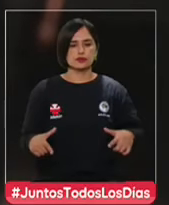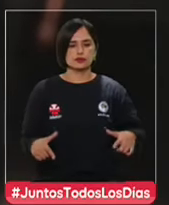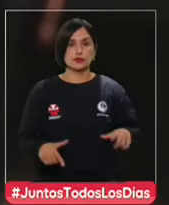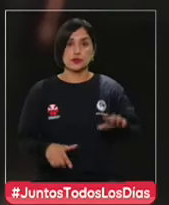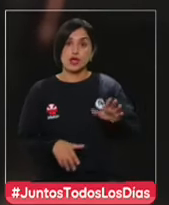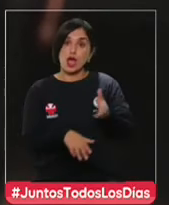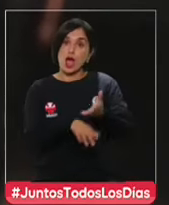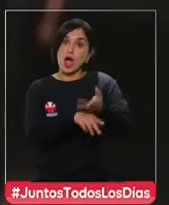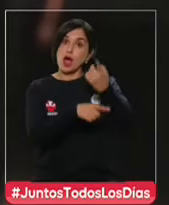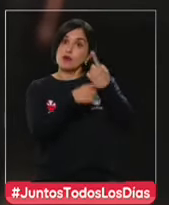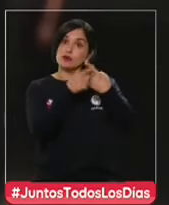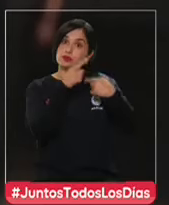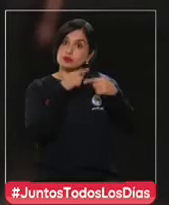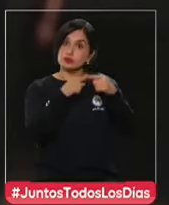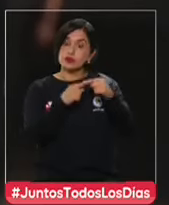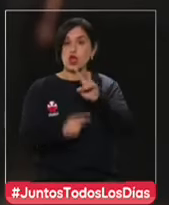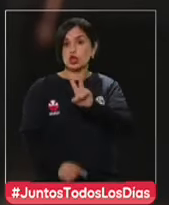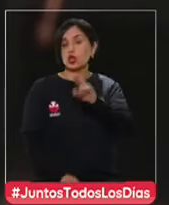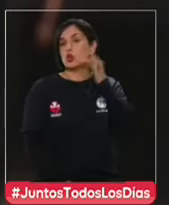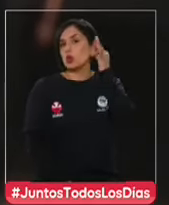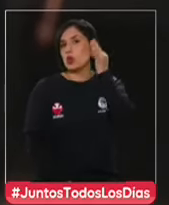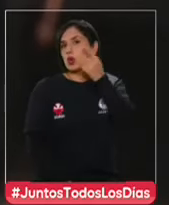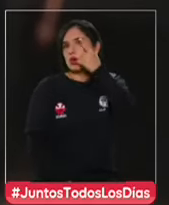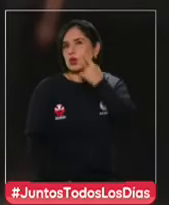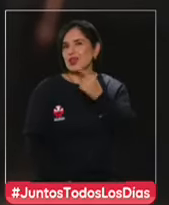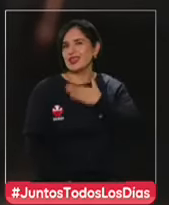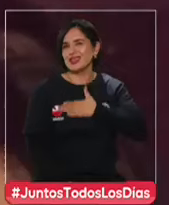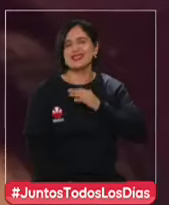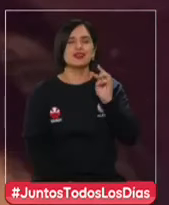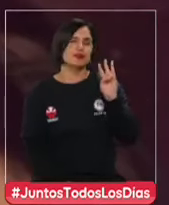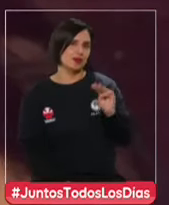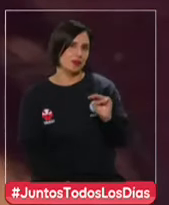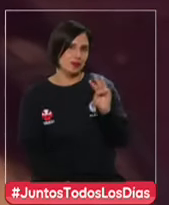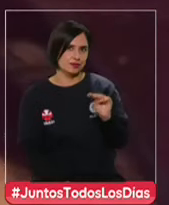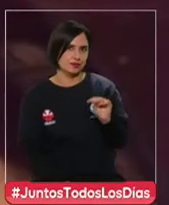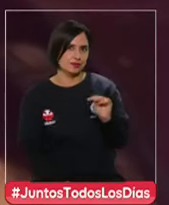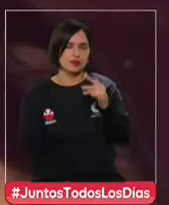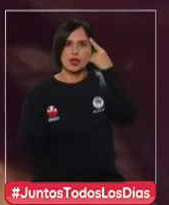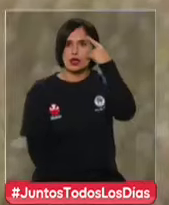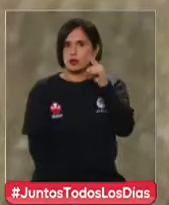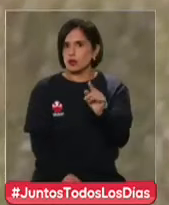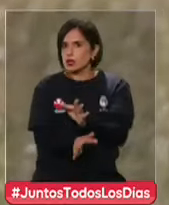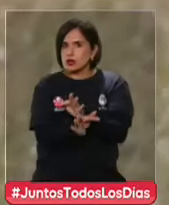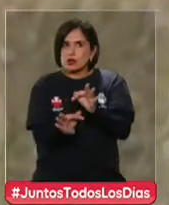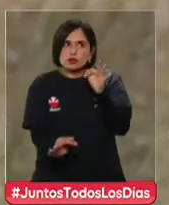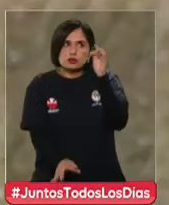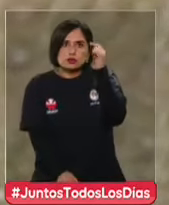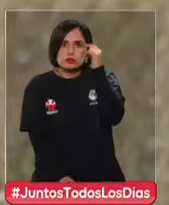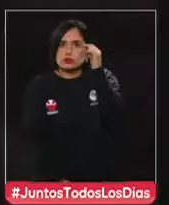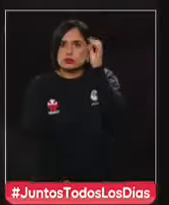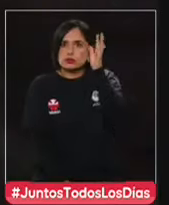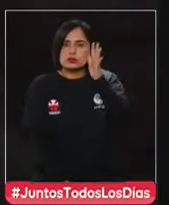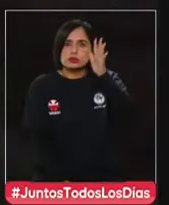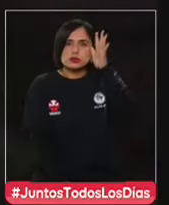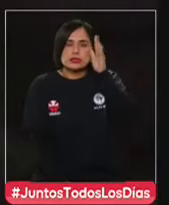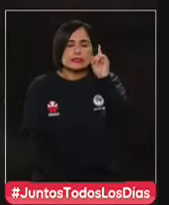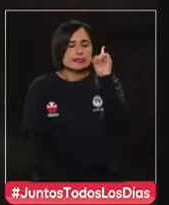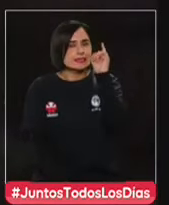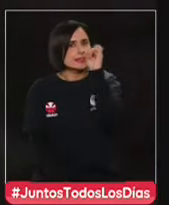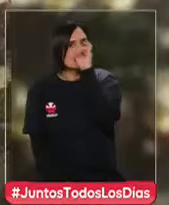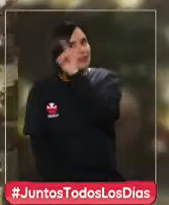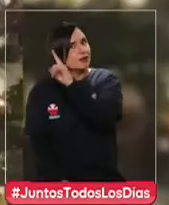Había una vez dos mujeres que un día quisieron ser madres, pero ellas nunca imaginaron la difícil aventura